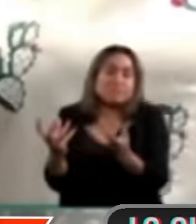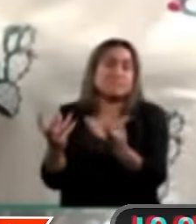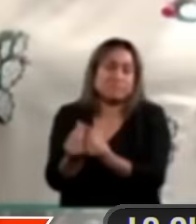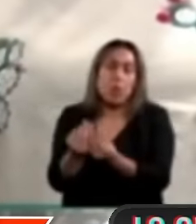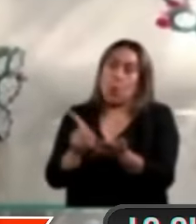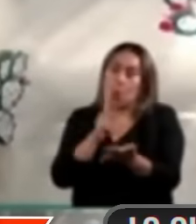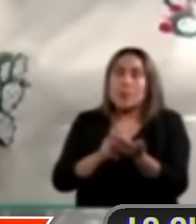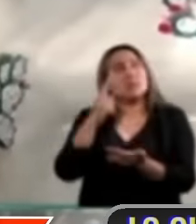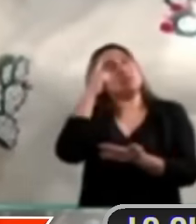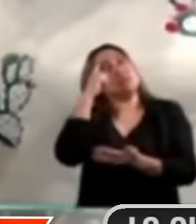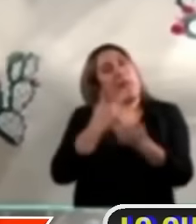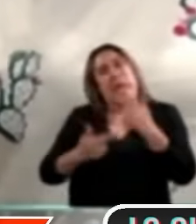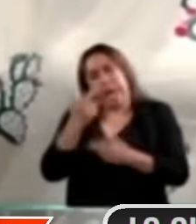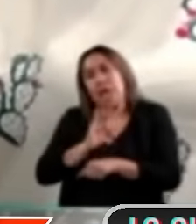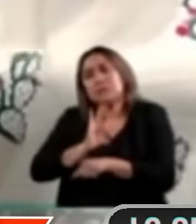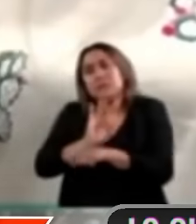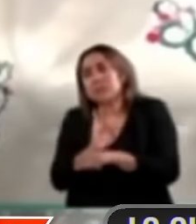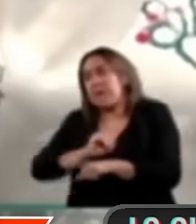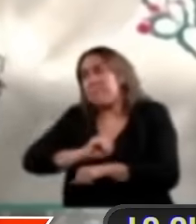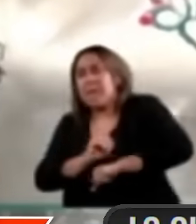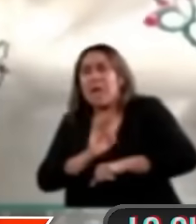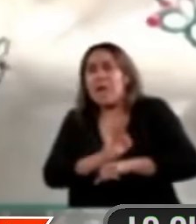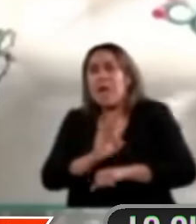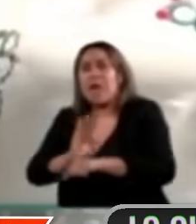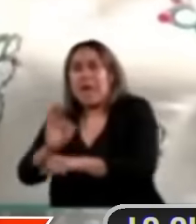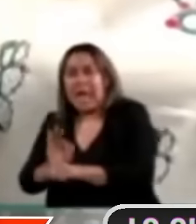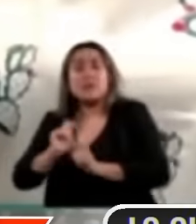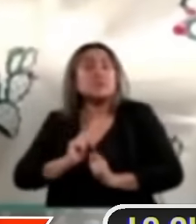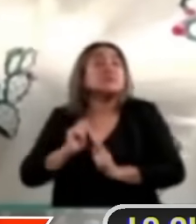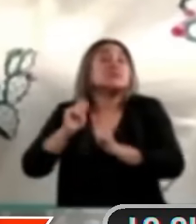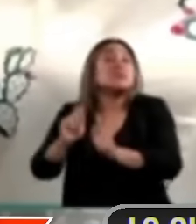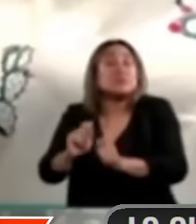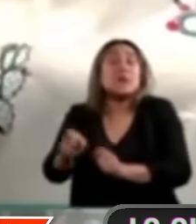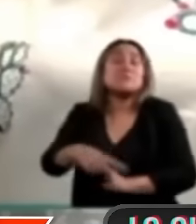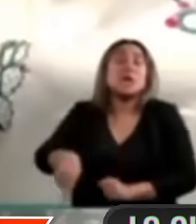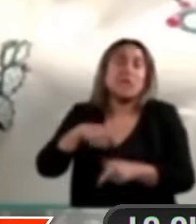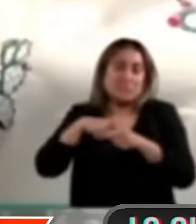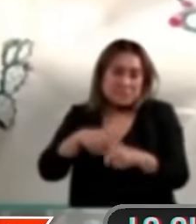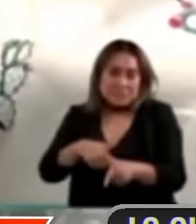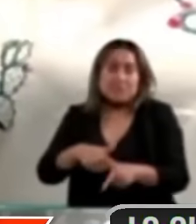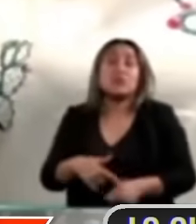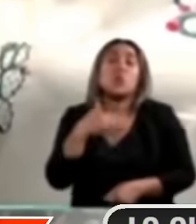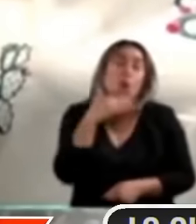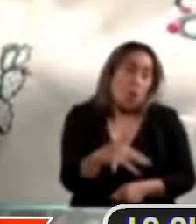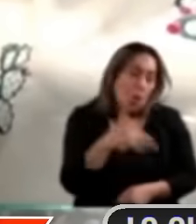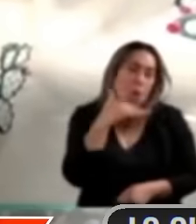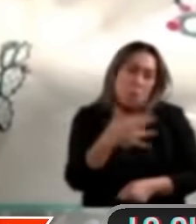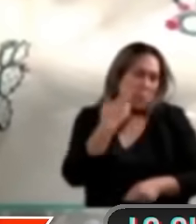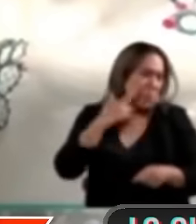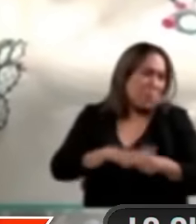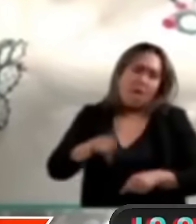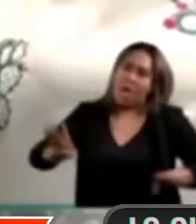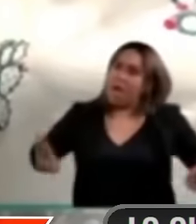regresar a ese tráfico de influencias y que los abandere la corrupción, que es lo mejor que saben